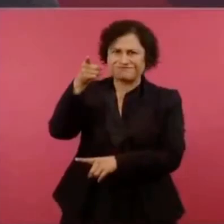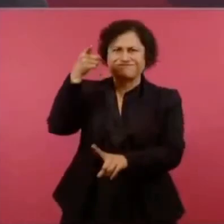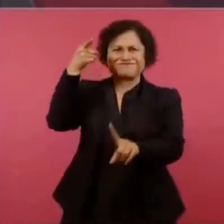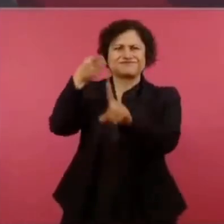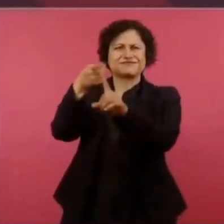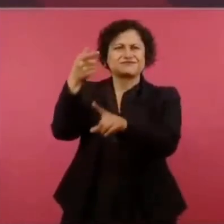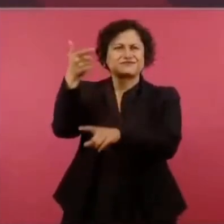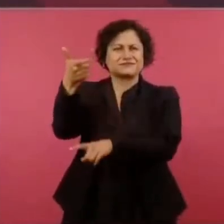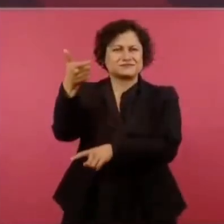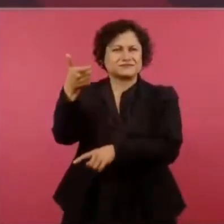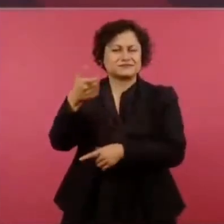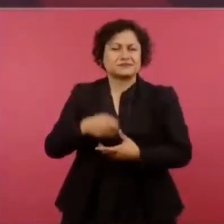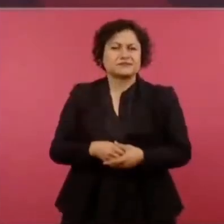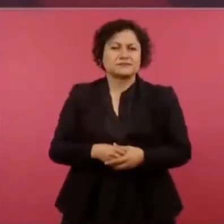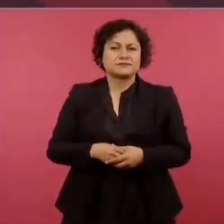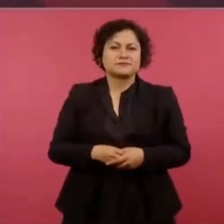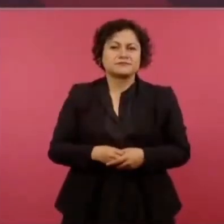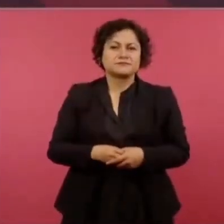que